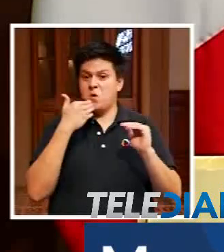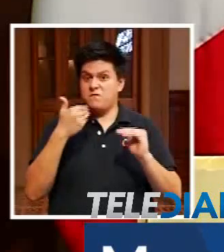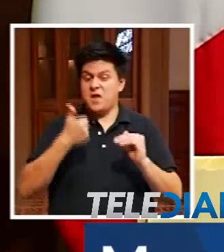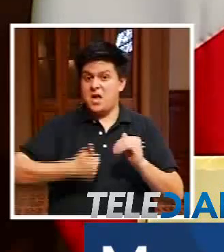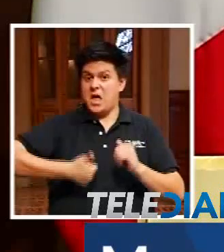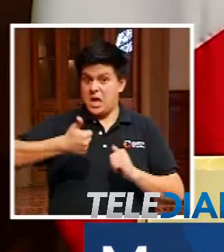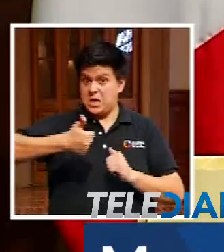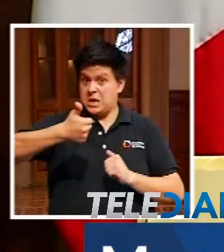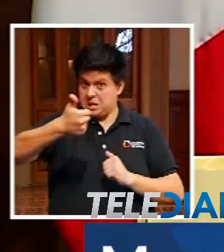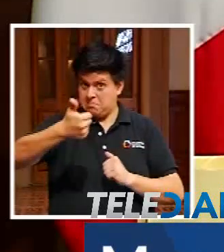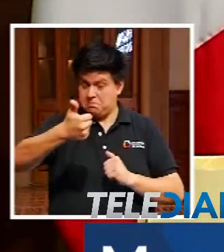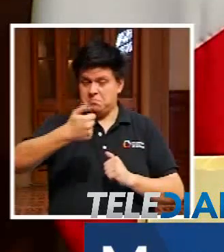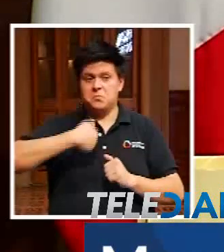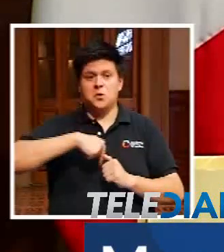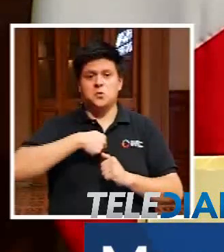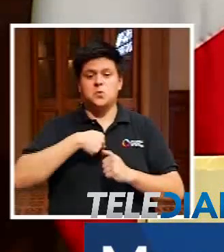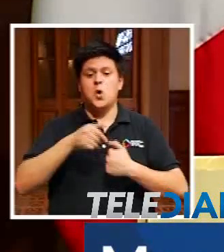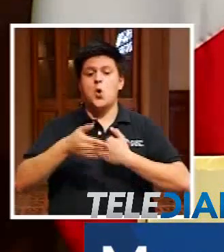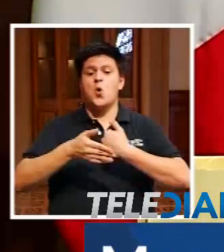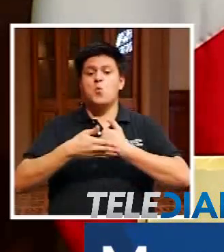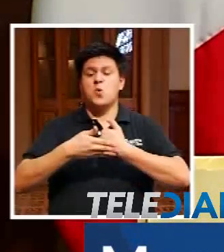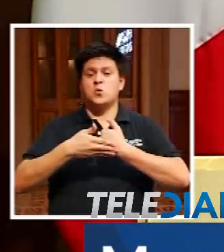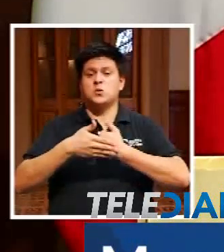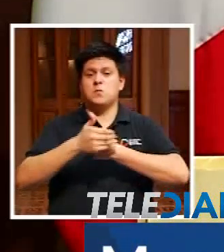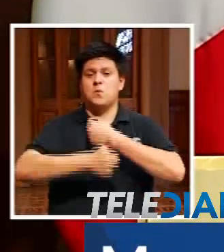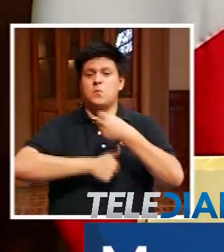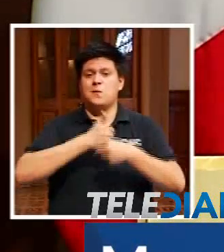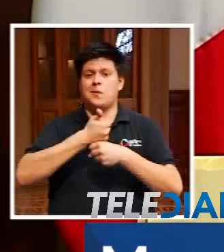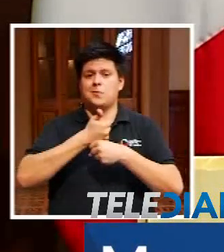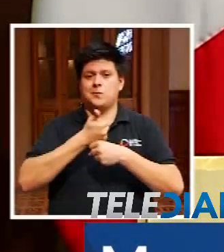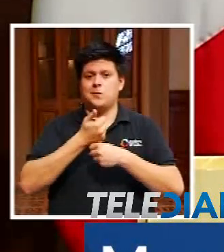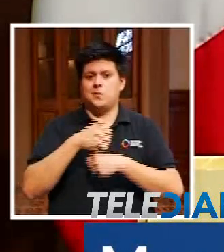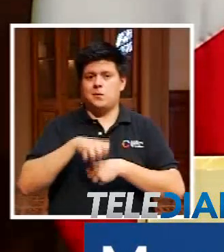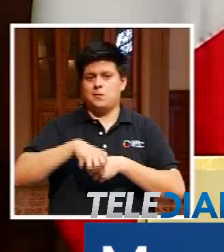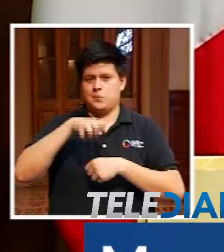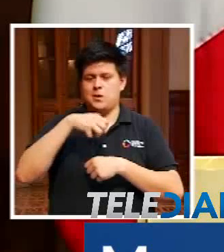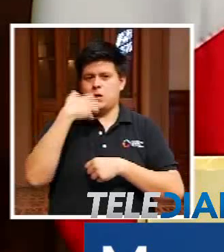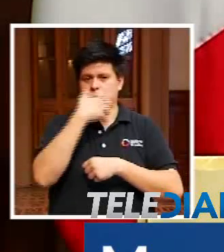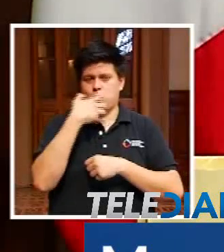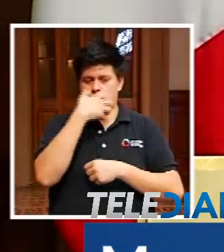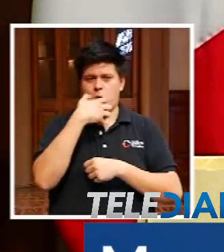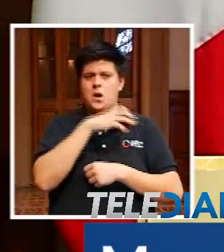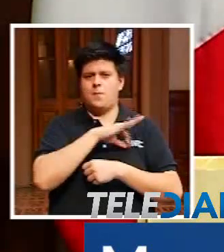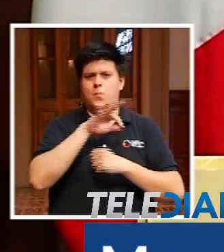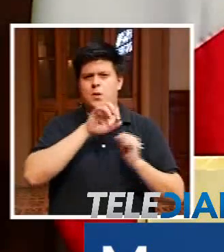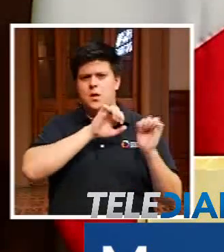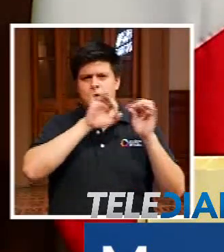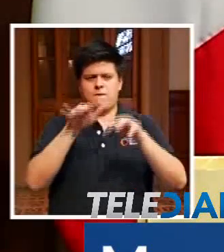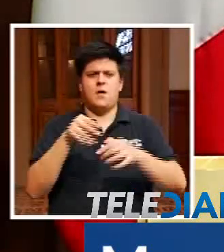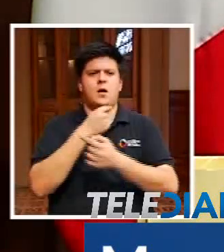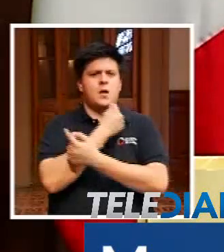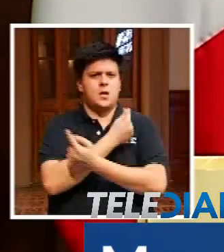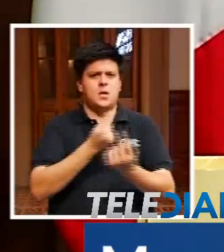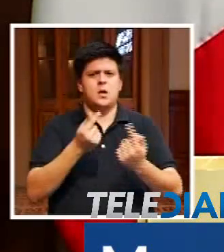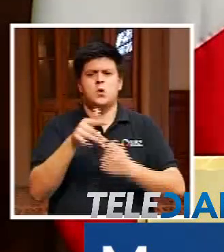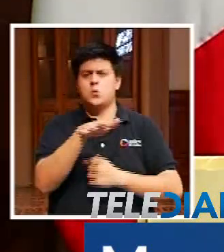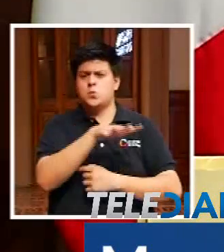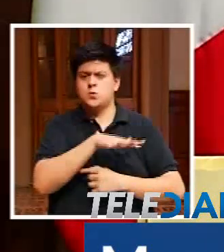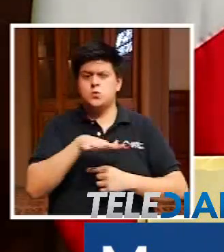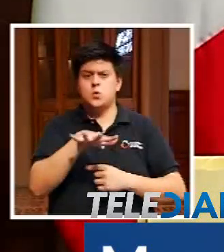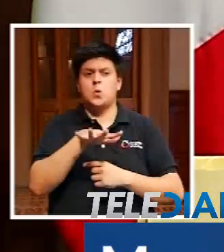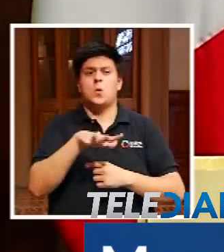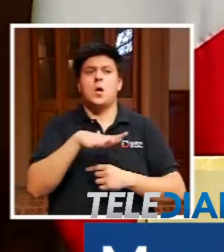ahorita, poder el próximo ciclo escolar tener clases de manera presencial, de una